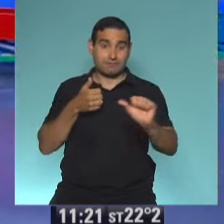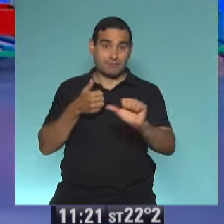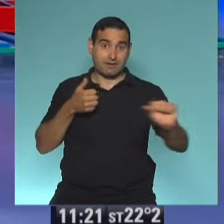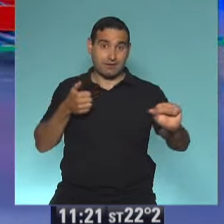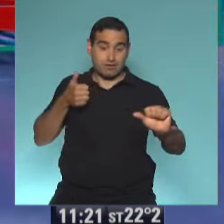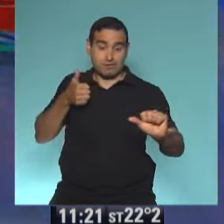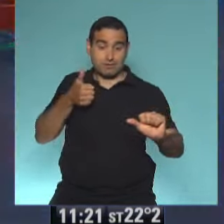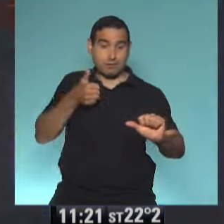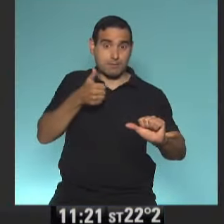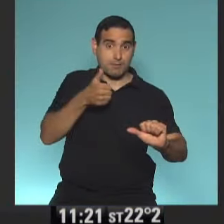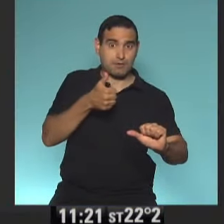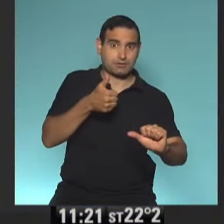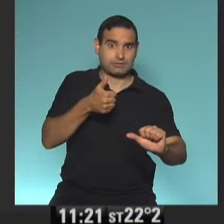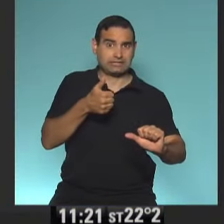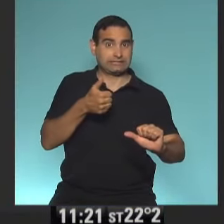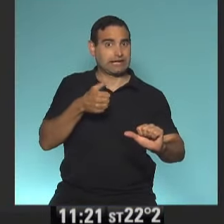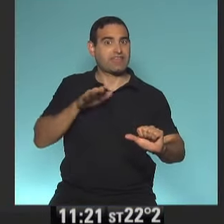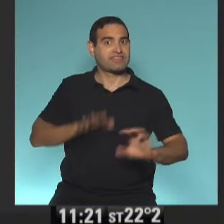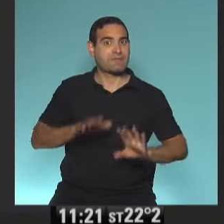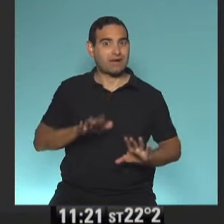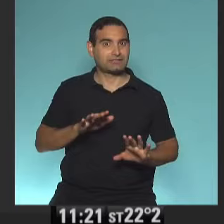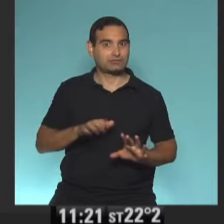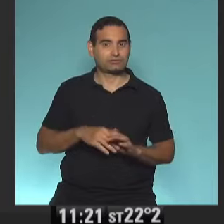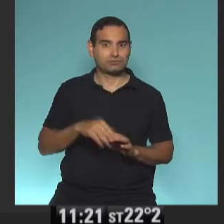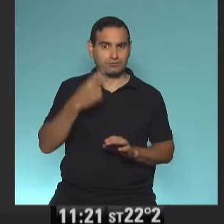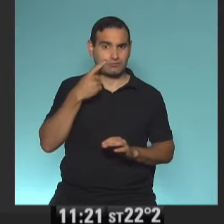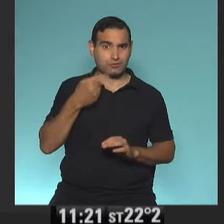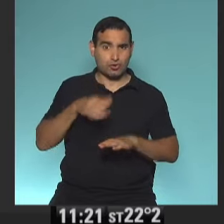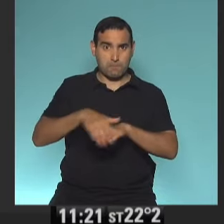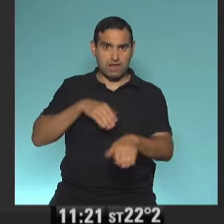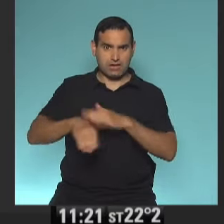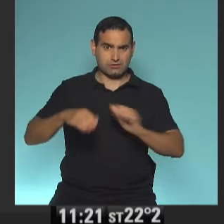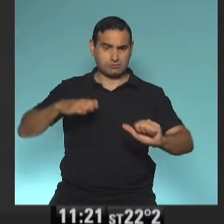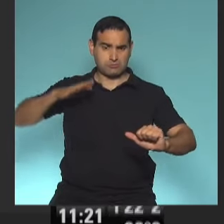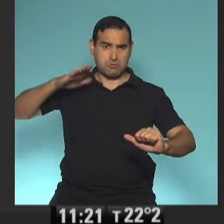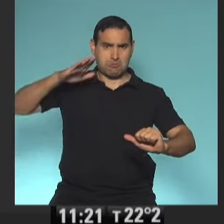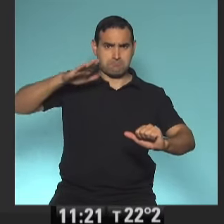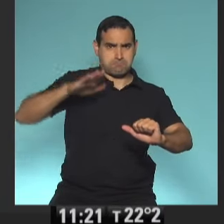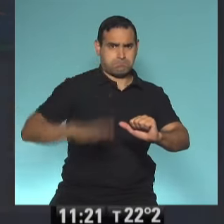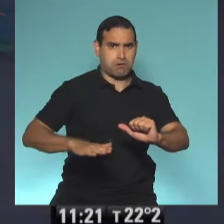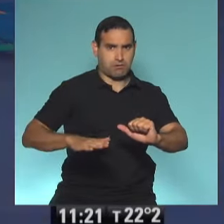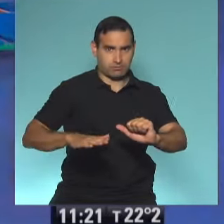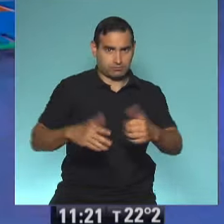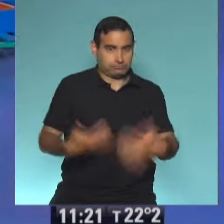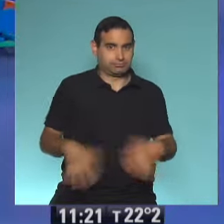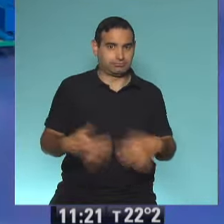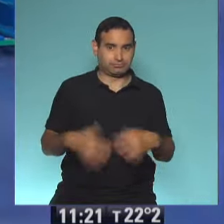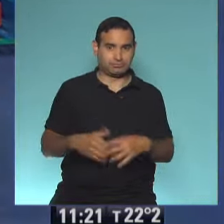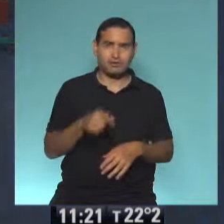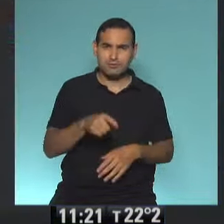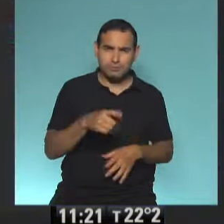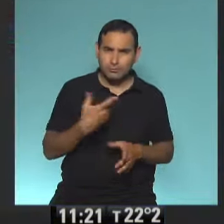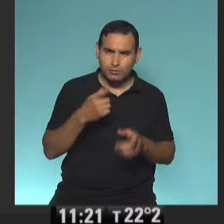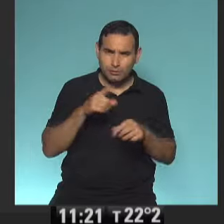asuste, ¿eh? Claro, hay que acercarse despacito porque lo podemos. Mira mi pie cómo queda de grande al lado. Gigante. No tengas miedo,